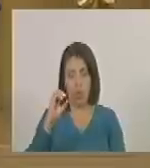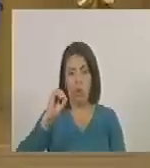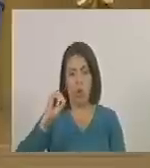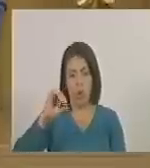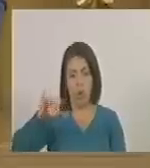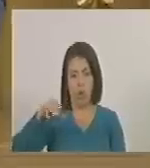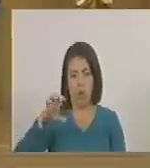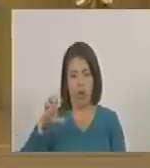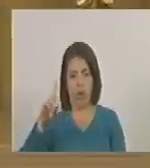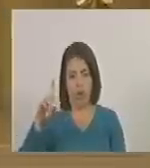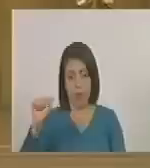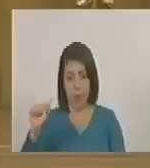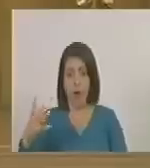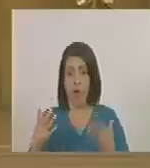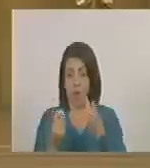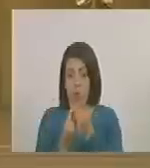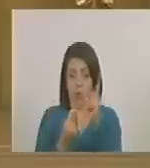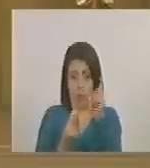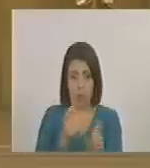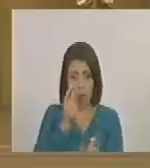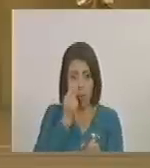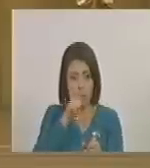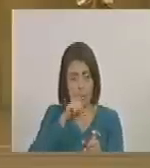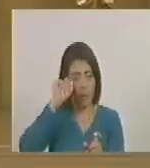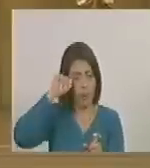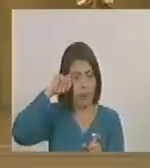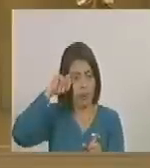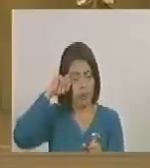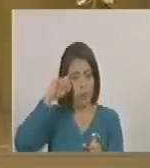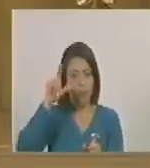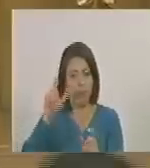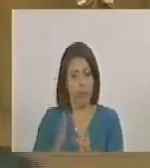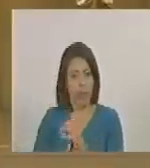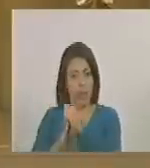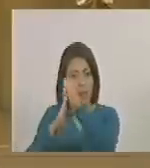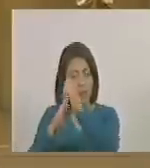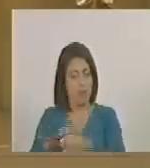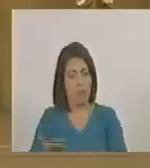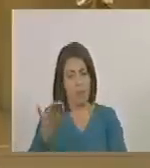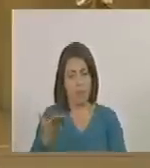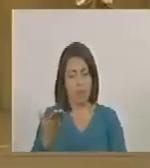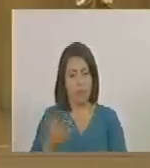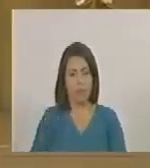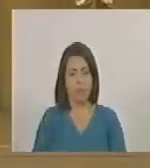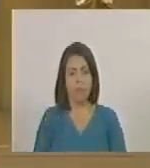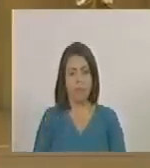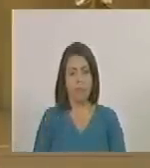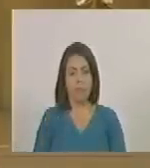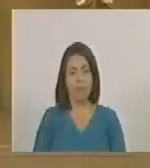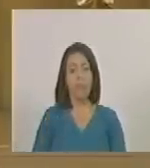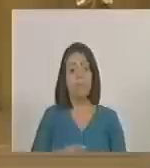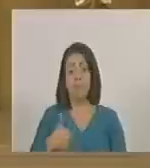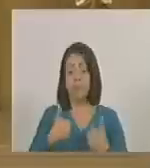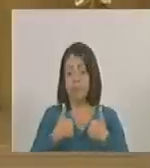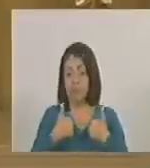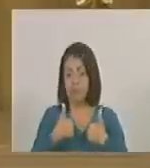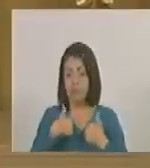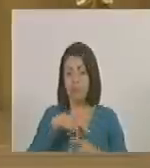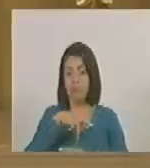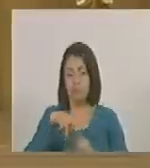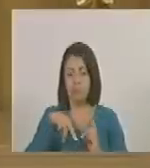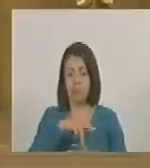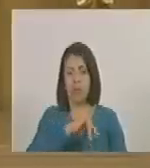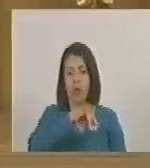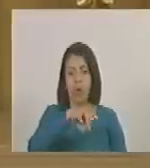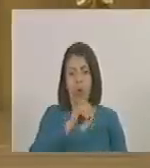Junto a Fabricio, queremos también rememorar a líderes fundamentales, mártires de la revolución como Jorge